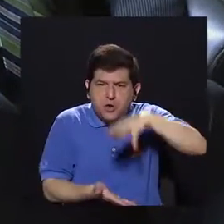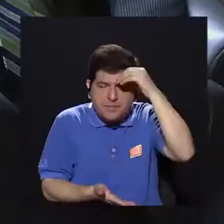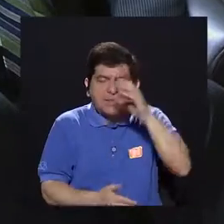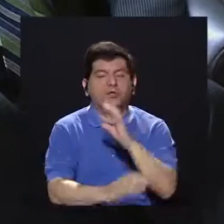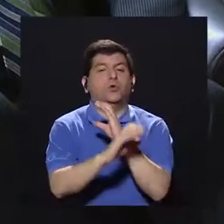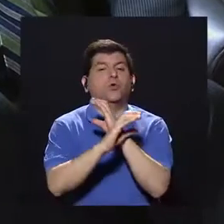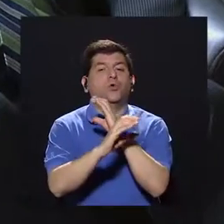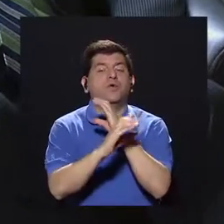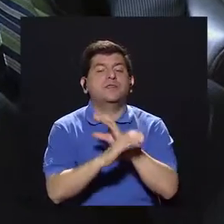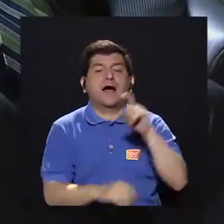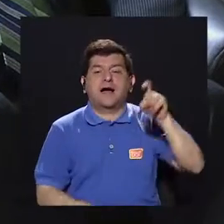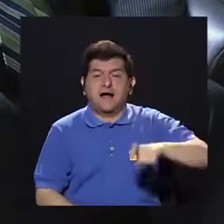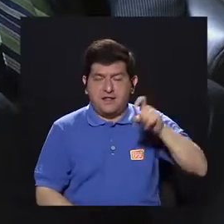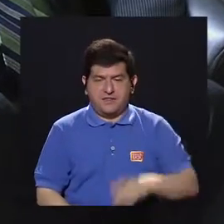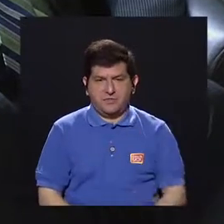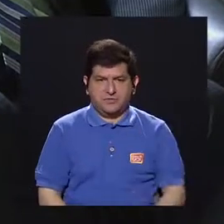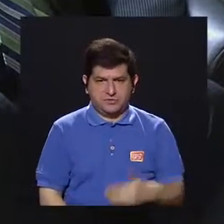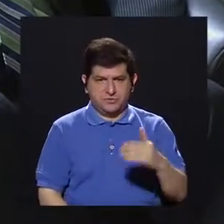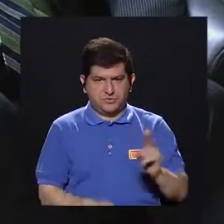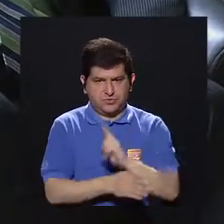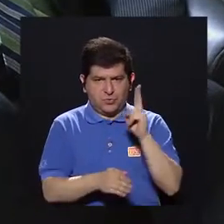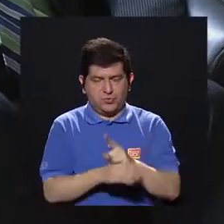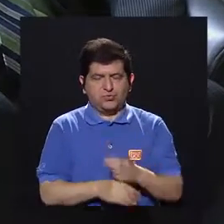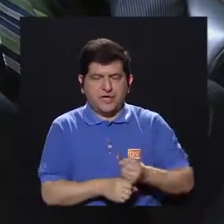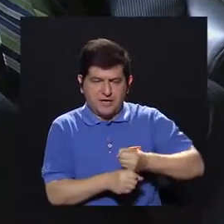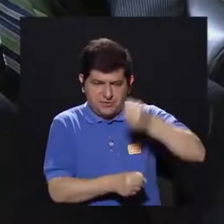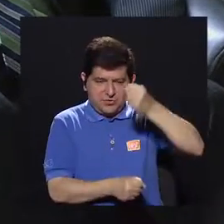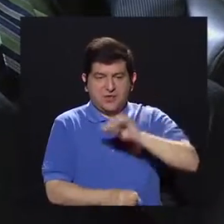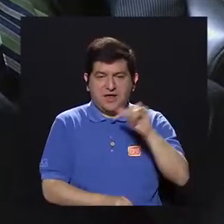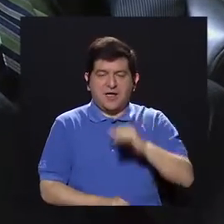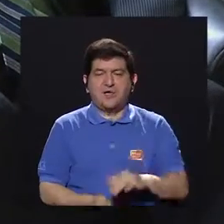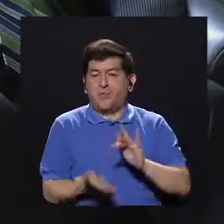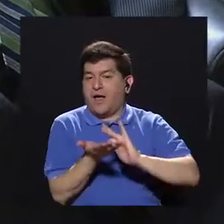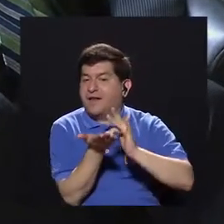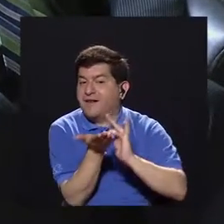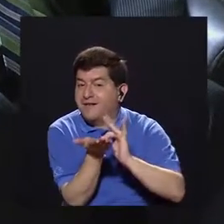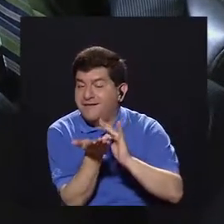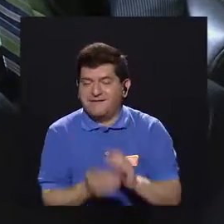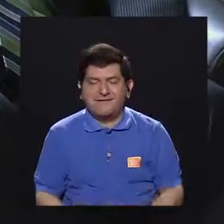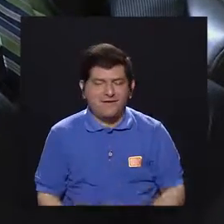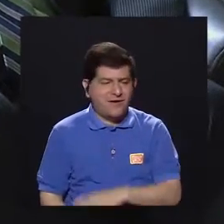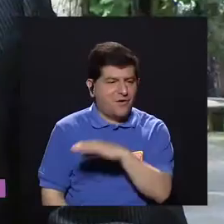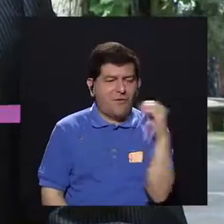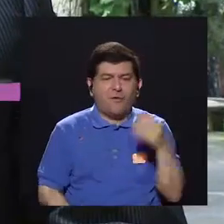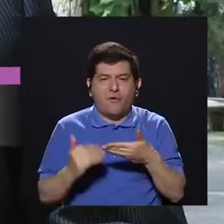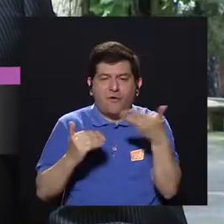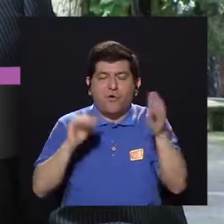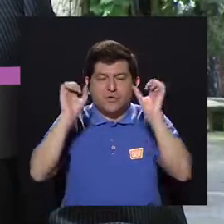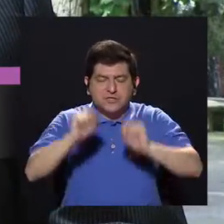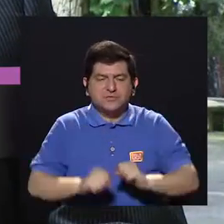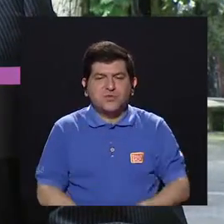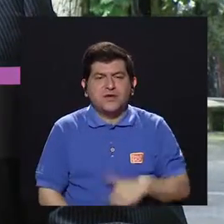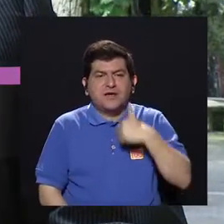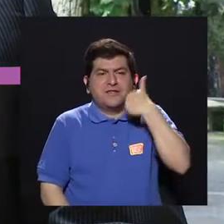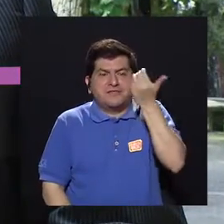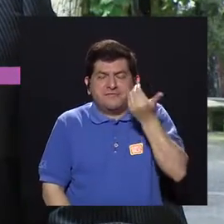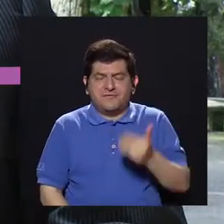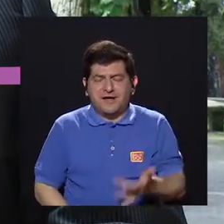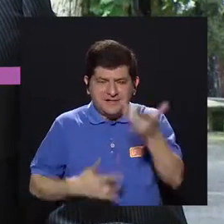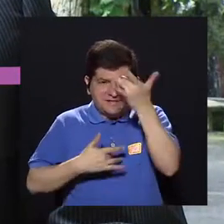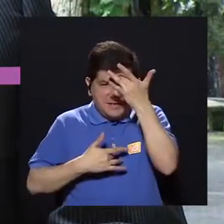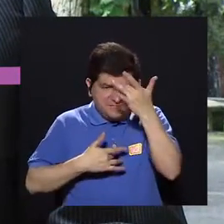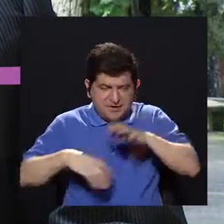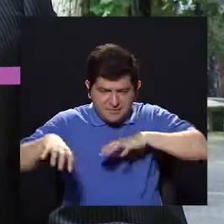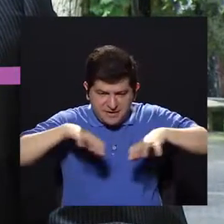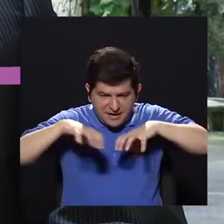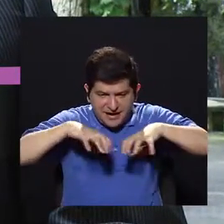mi medicamento, y saber qué cosas pueden predisponer a que la enfermedad se me active. En otras palabras, no hay